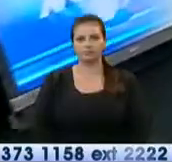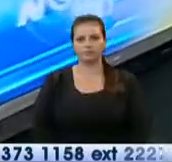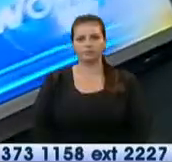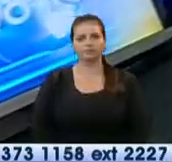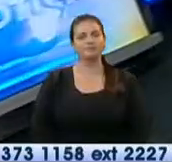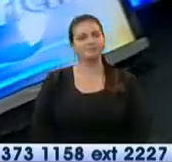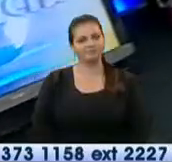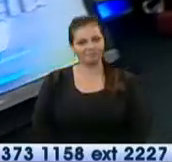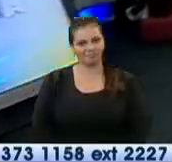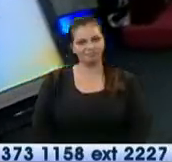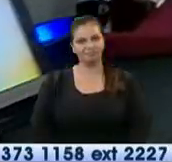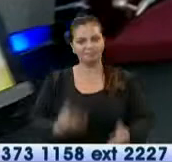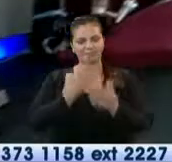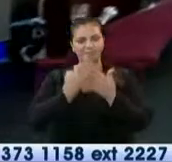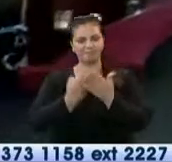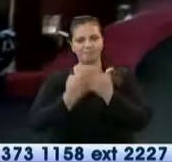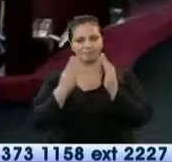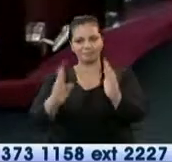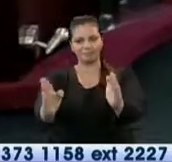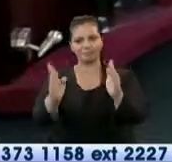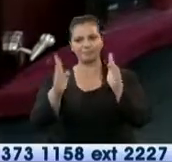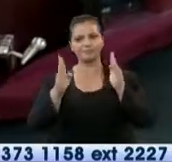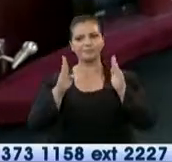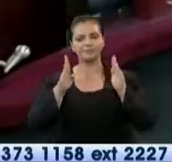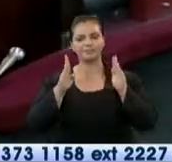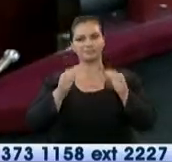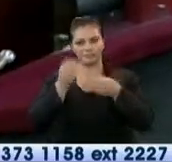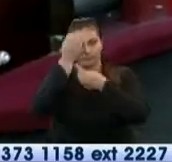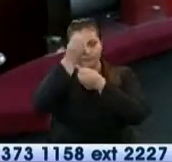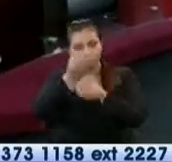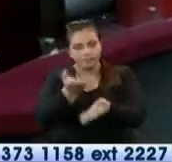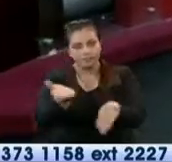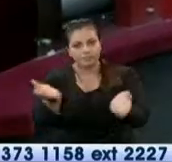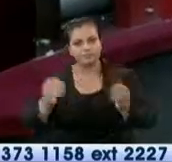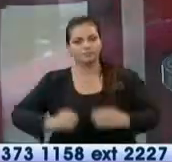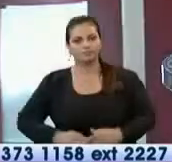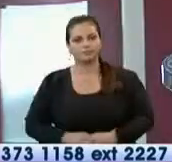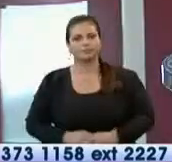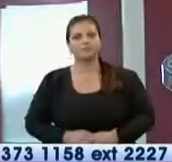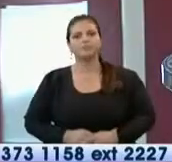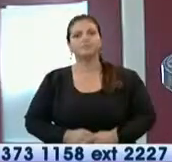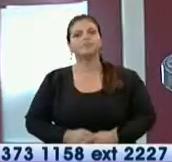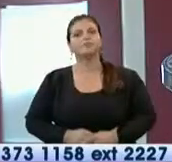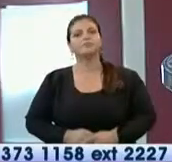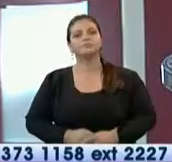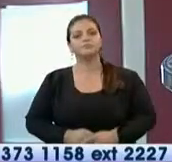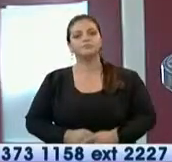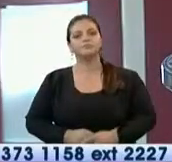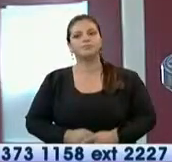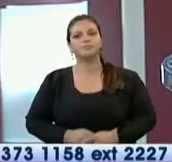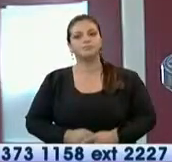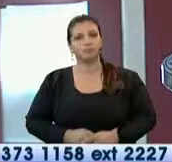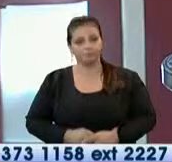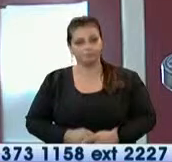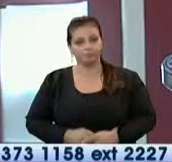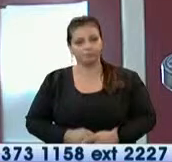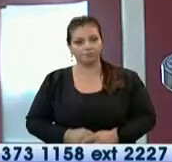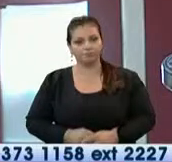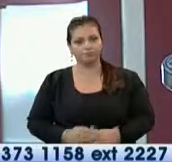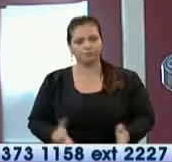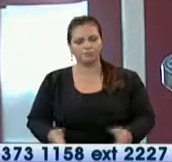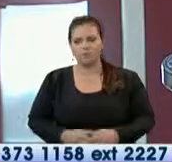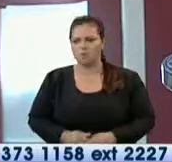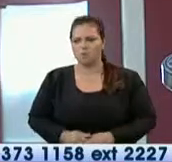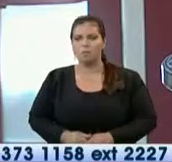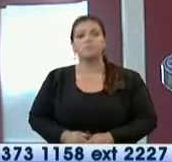Amigos televidentes, gracias por continuar en nuestra sintonía. Quiero contarles que dos personas resultaron heridas durante un ataque a mano